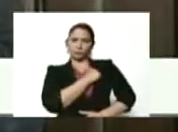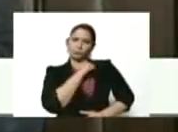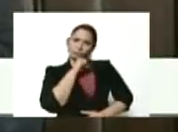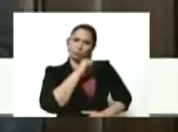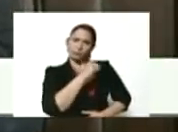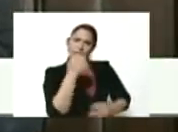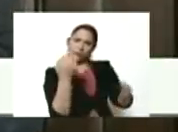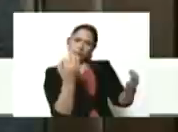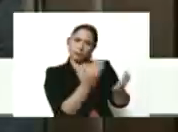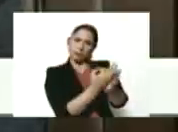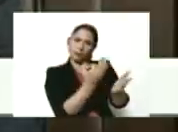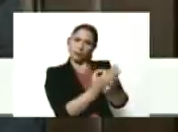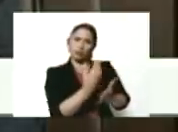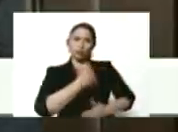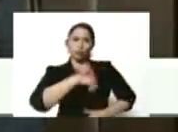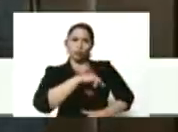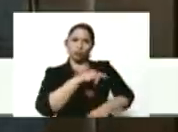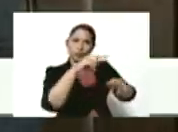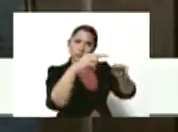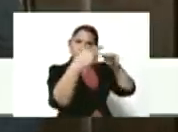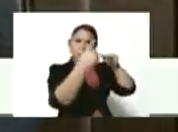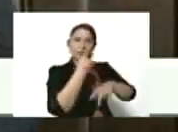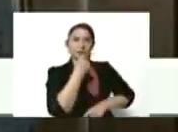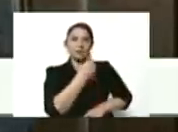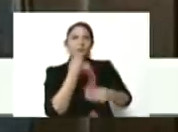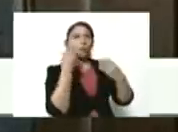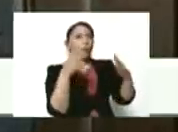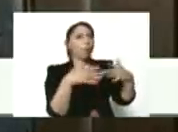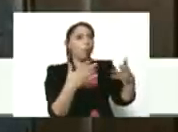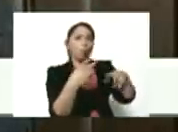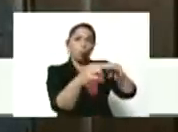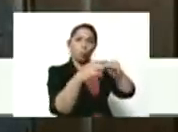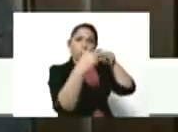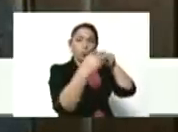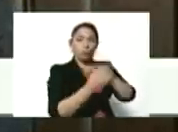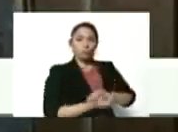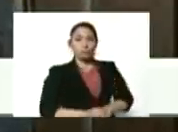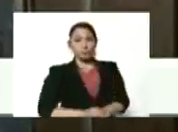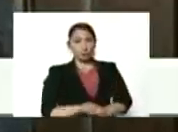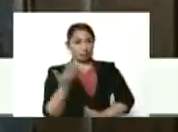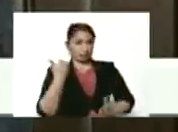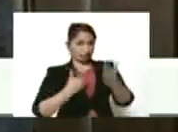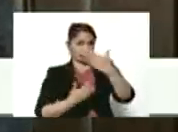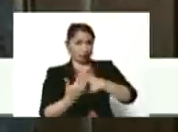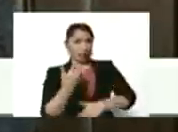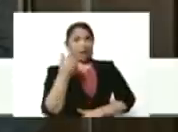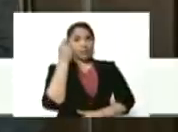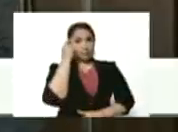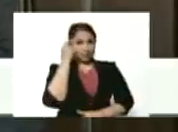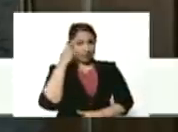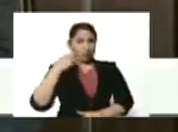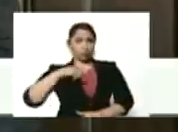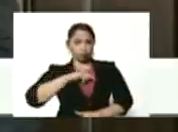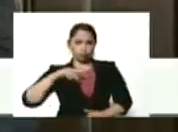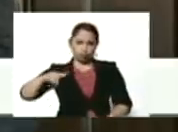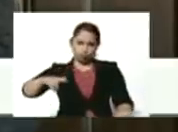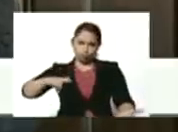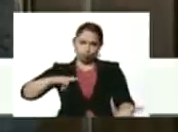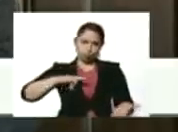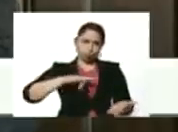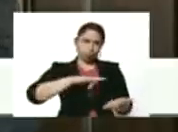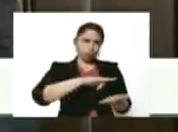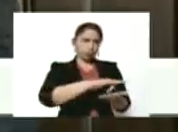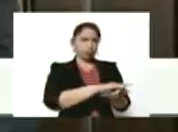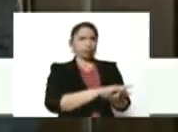generalmente siempre nos decimos cuando nos vemos. Bueno, efectivamente, llegamos hace unos días, pocos días. La actividad ha sido